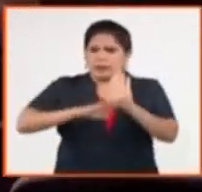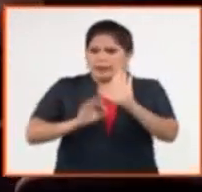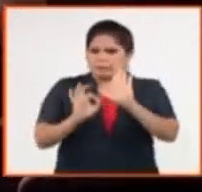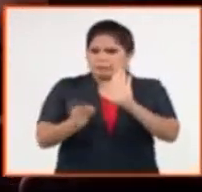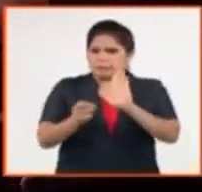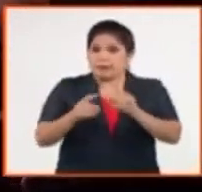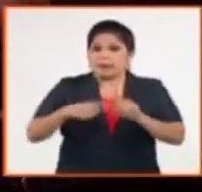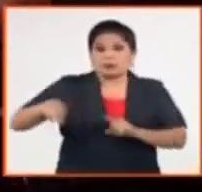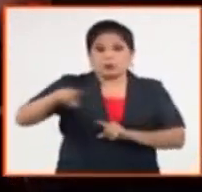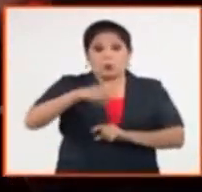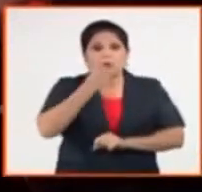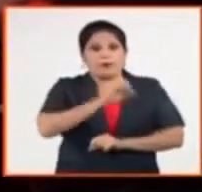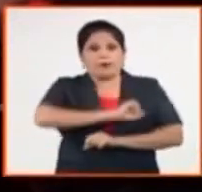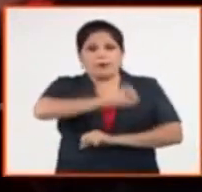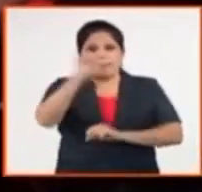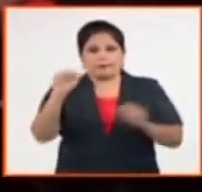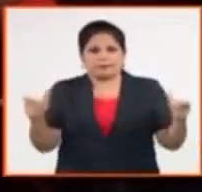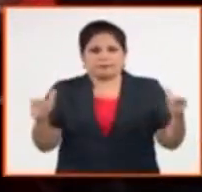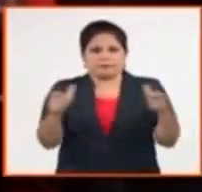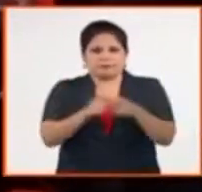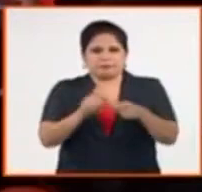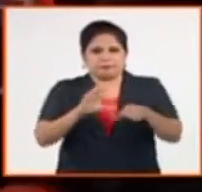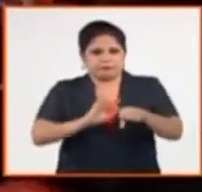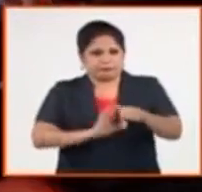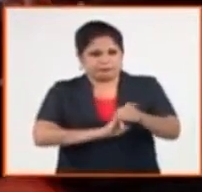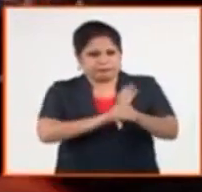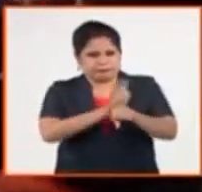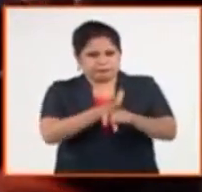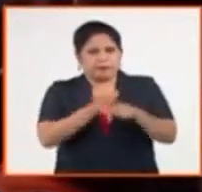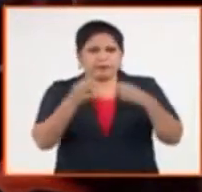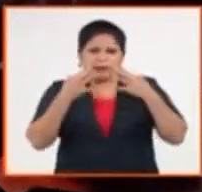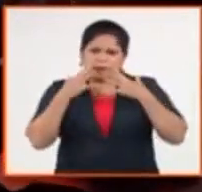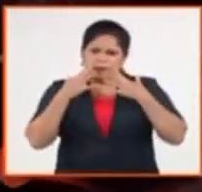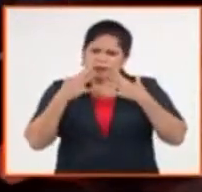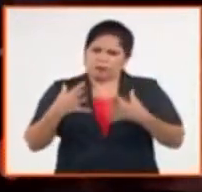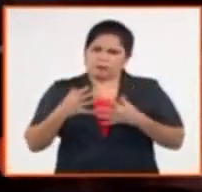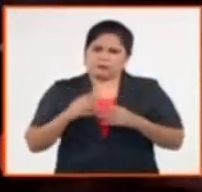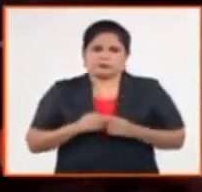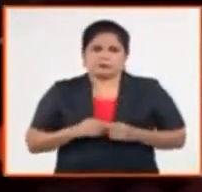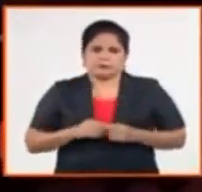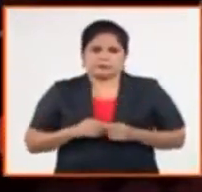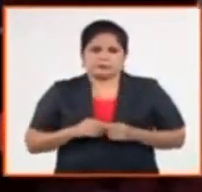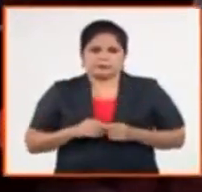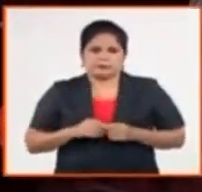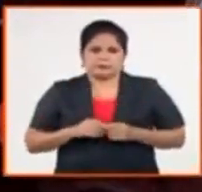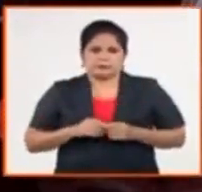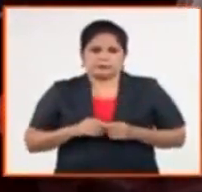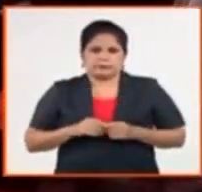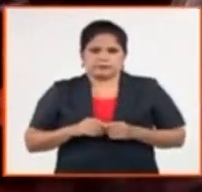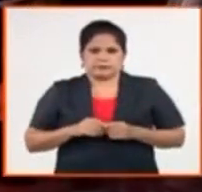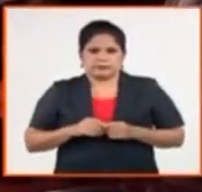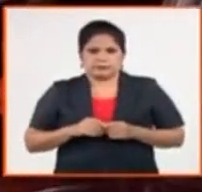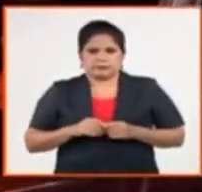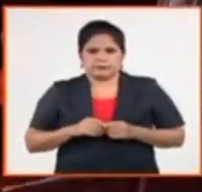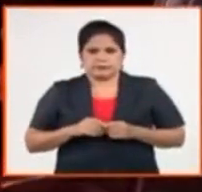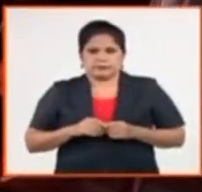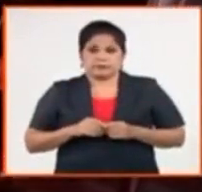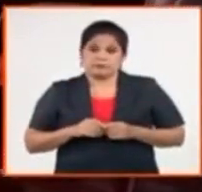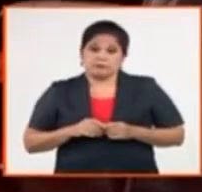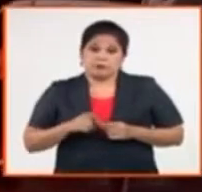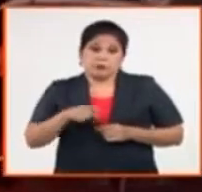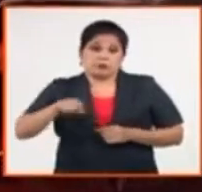entre todos podamos vencer este terrible enemigo que tenemos, que es el coronavirus y la